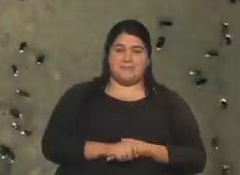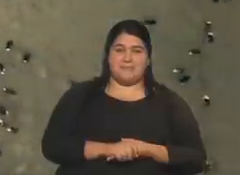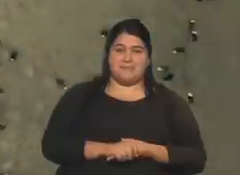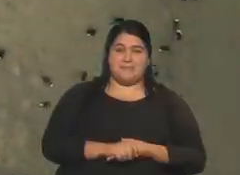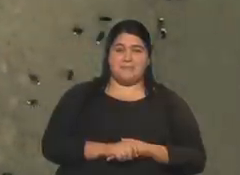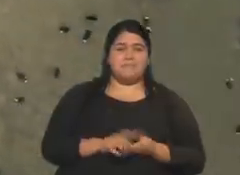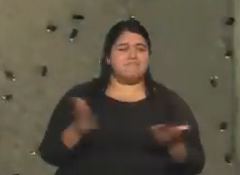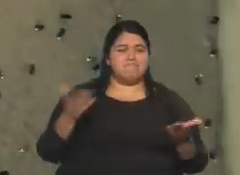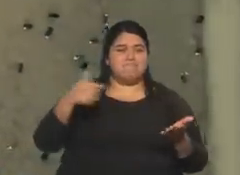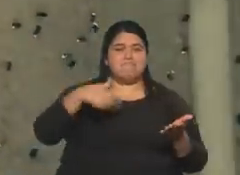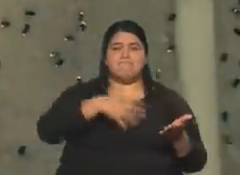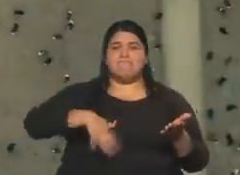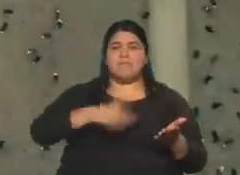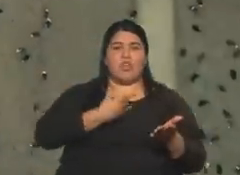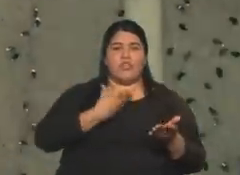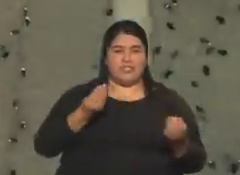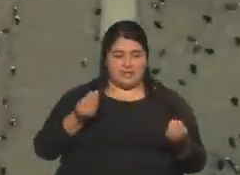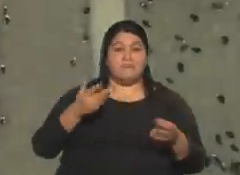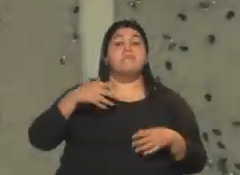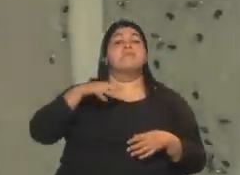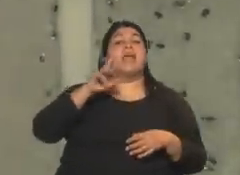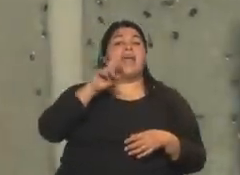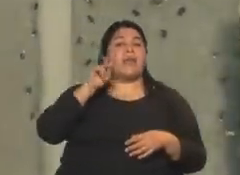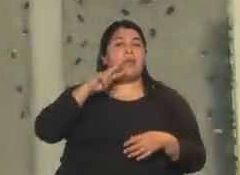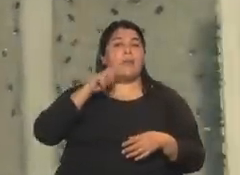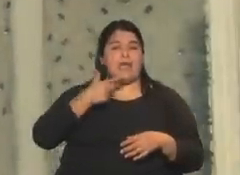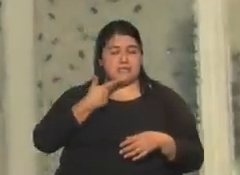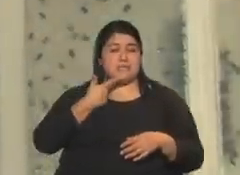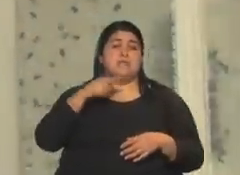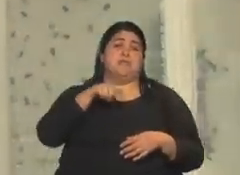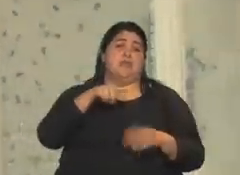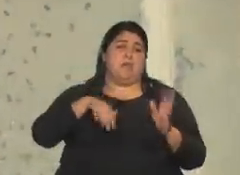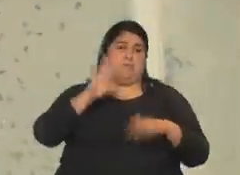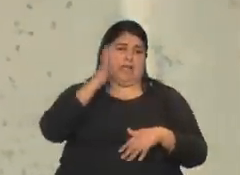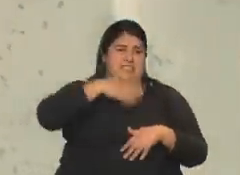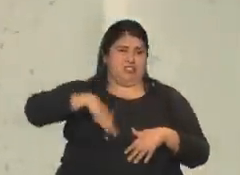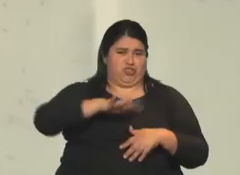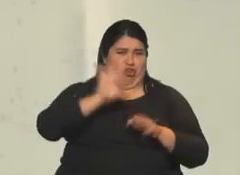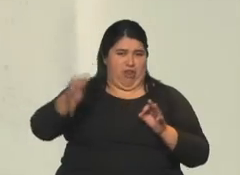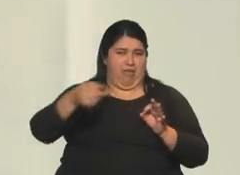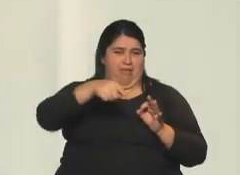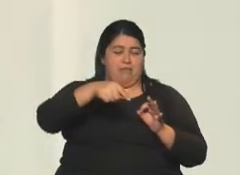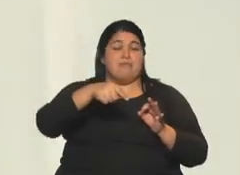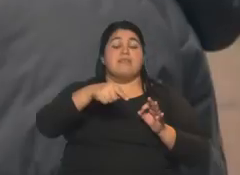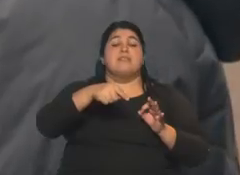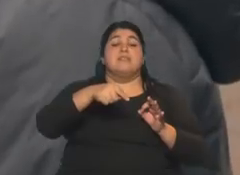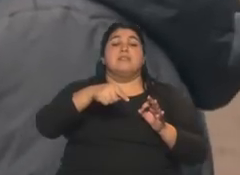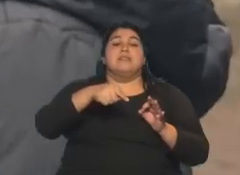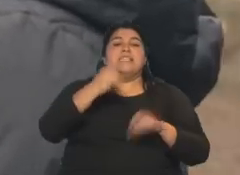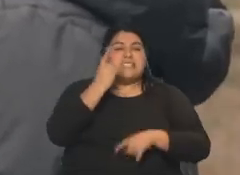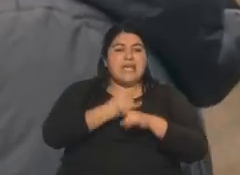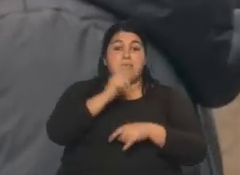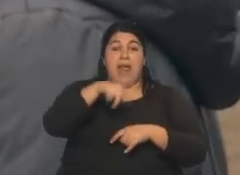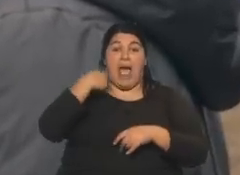¿Dónde estamos ahora, Pedro? Ahora estamos en Pavón Arriba, uno de los muchos feedlots que hay por la zona, que es donde se terminan